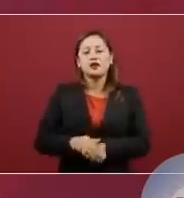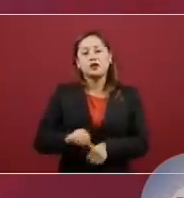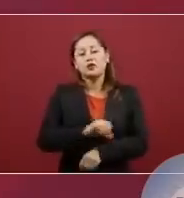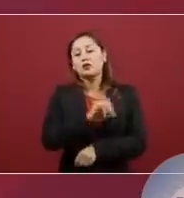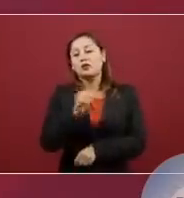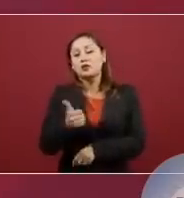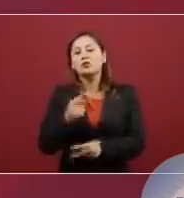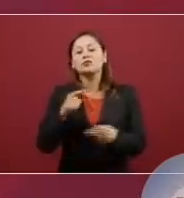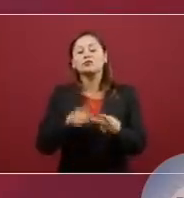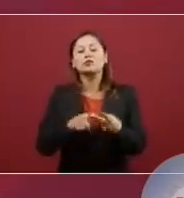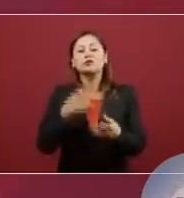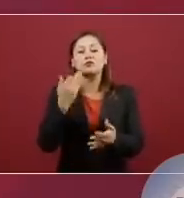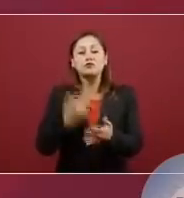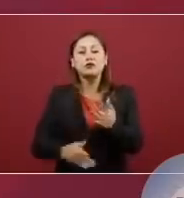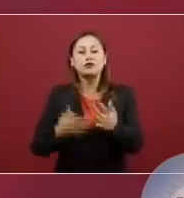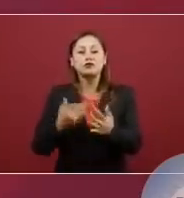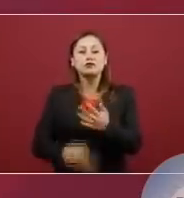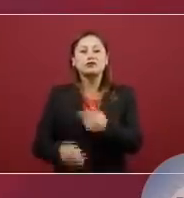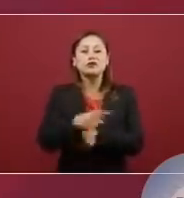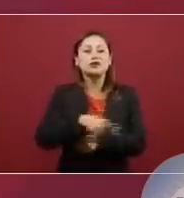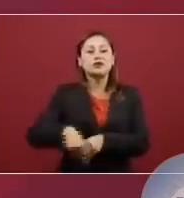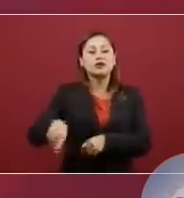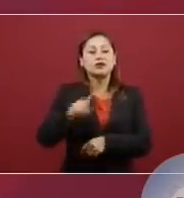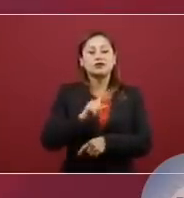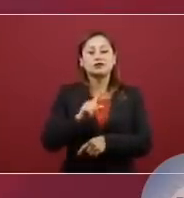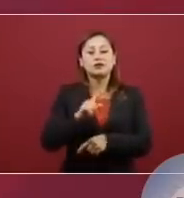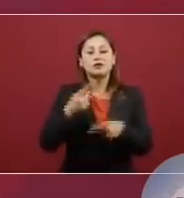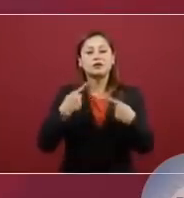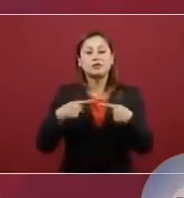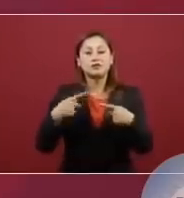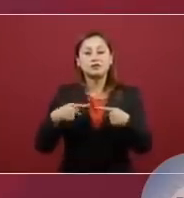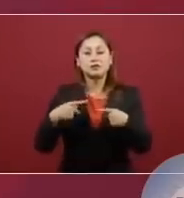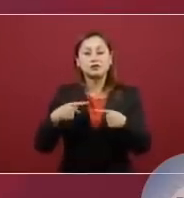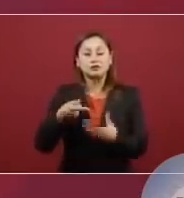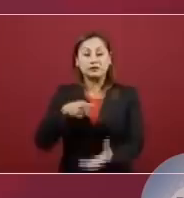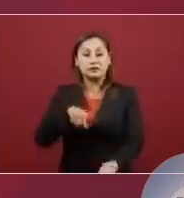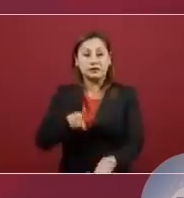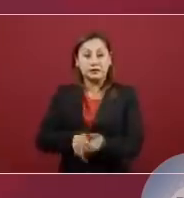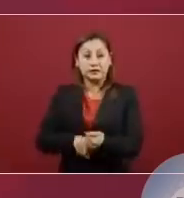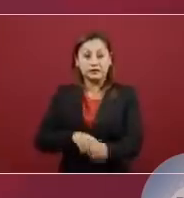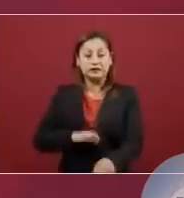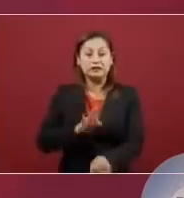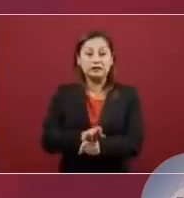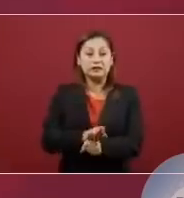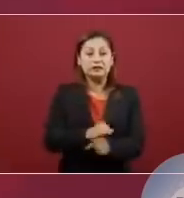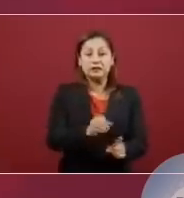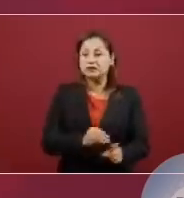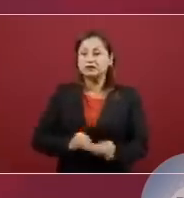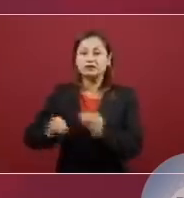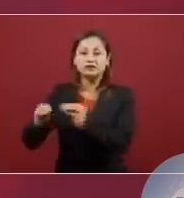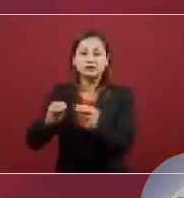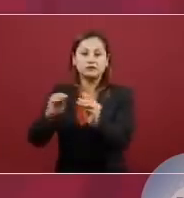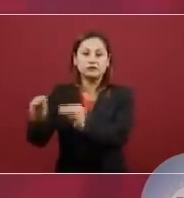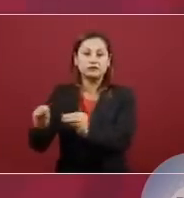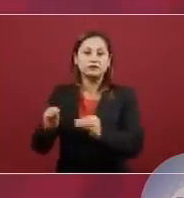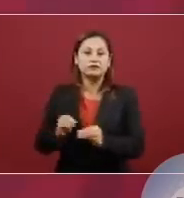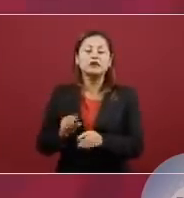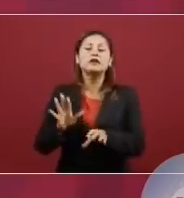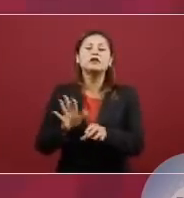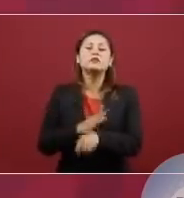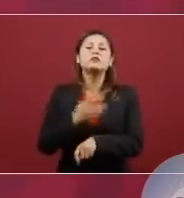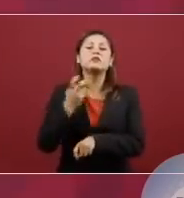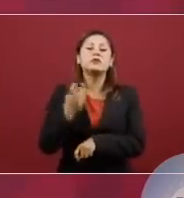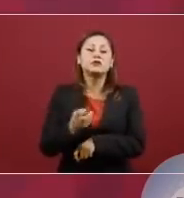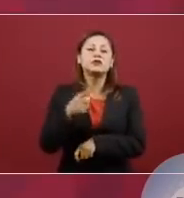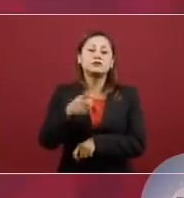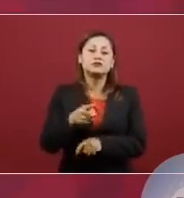la reubicación de muchas de las personas dentro del mecanismo. Por eso también es tan alta la concentración de personas sujetas